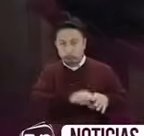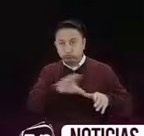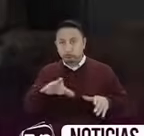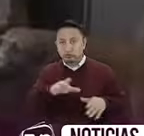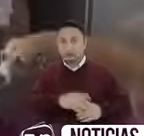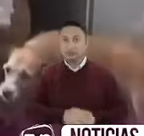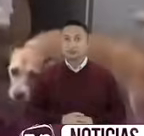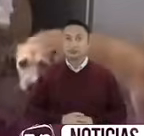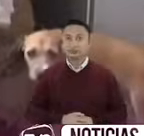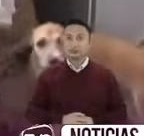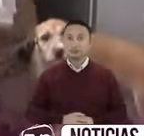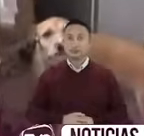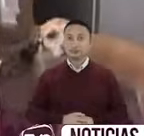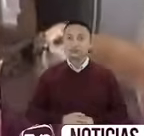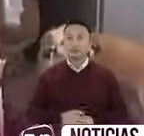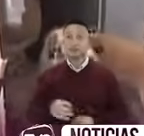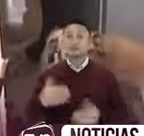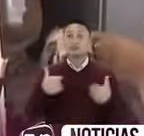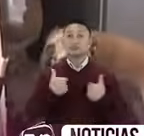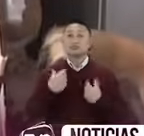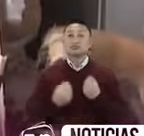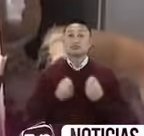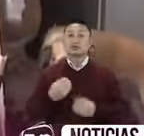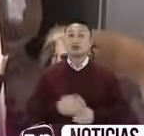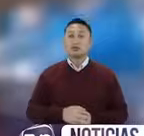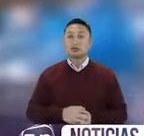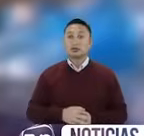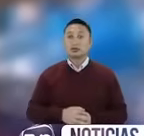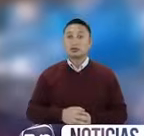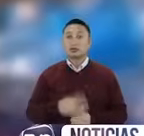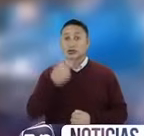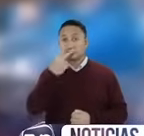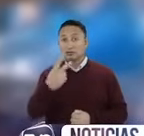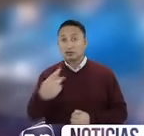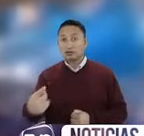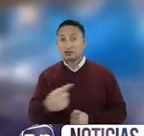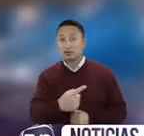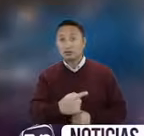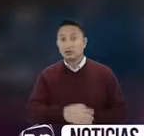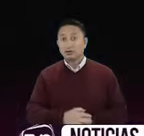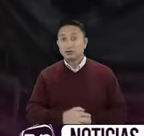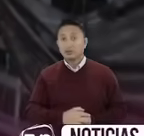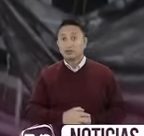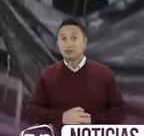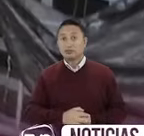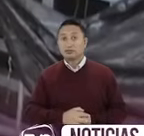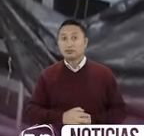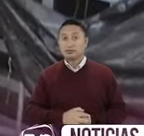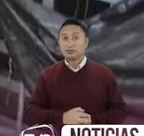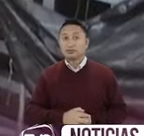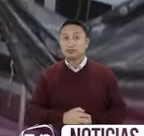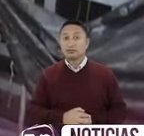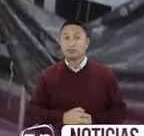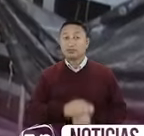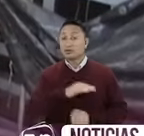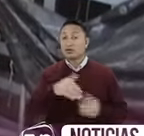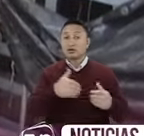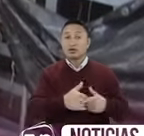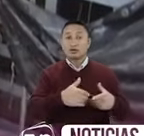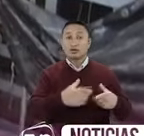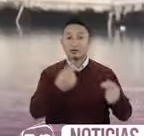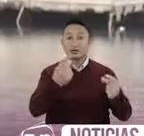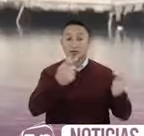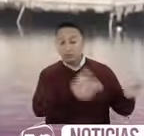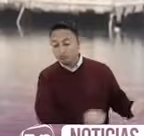cómo hicieron los animales? Ponerlo en la dentina, mire, para que no se me ahoguen los perros. Tuvo que sacarlo todo antes de que el agua eche